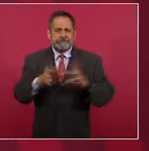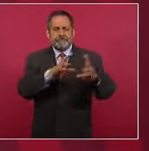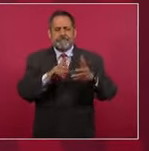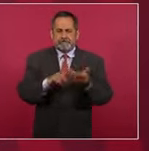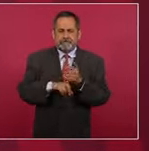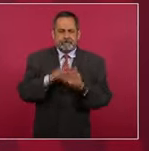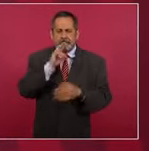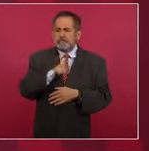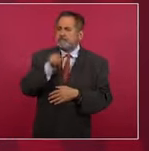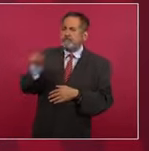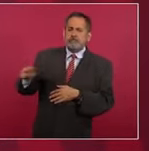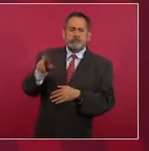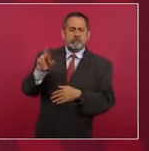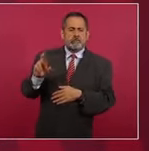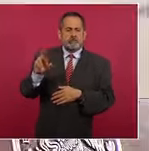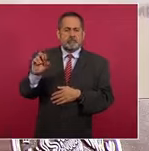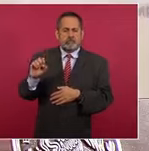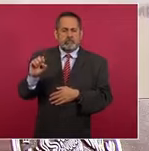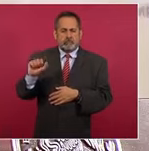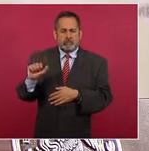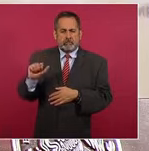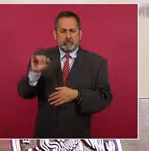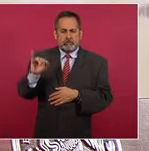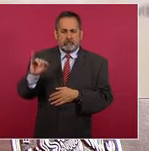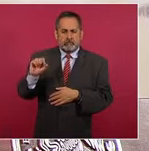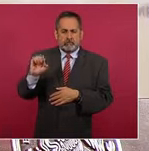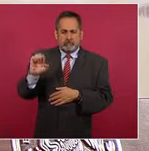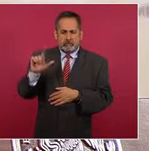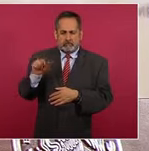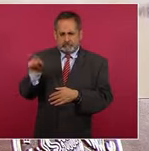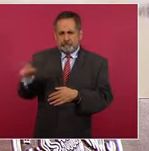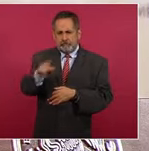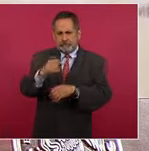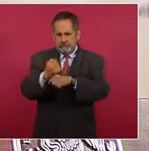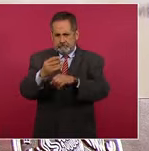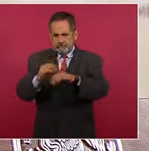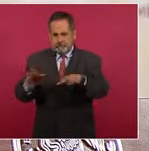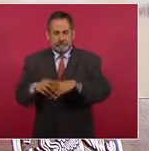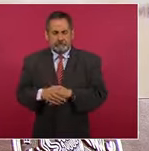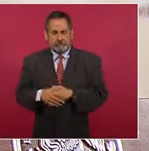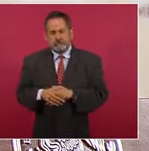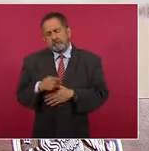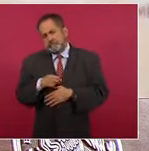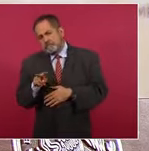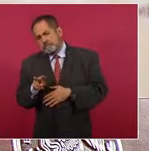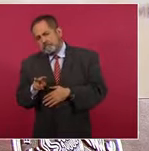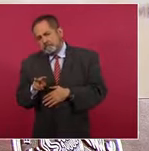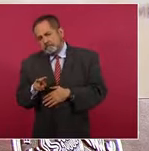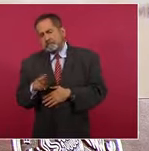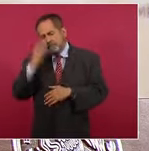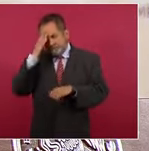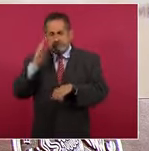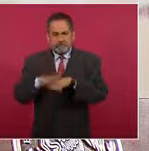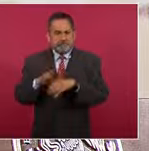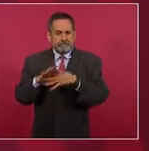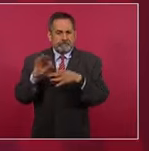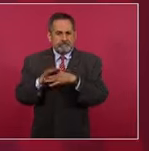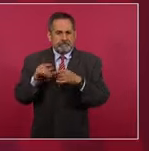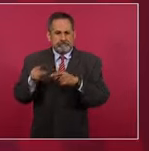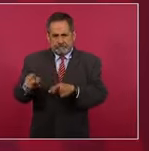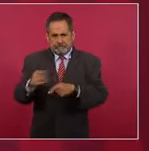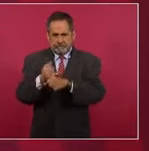Rosa Isela Rodríguez informarles. Yo sí registré el hecho,